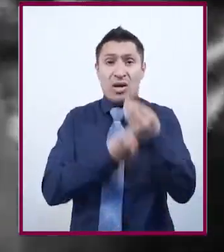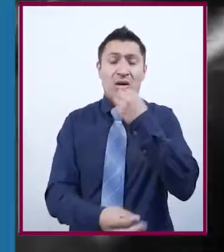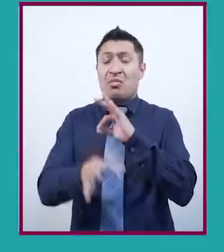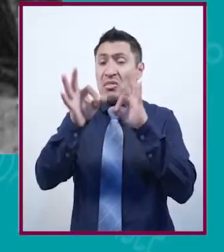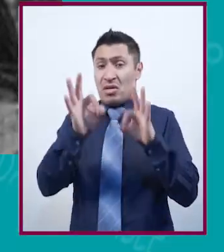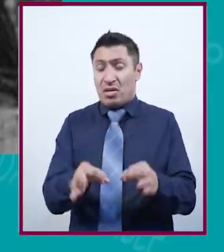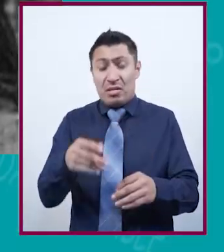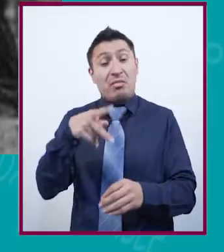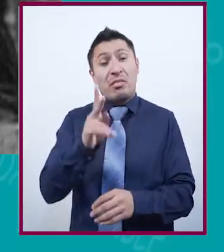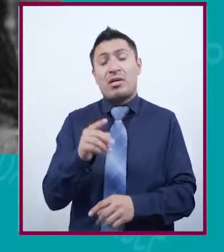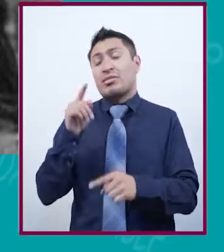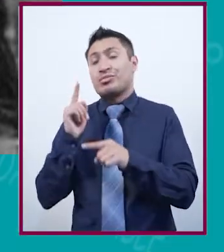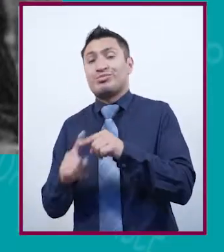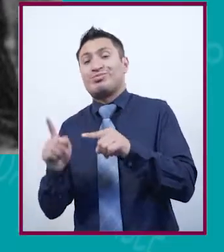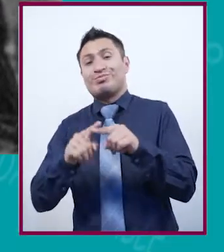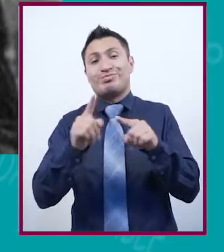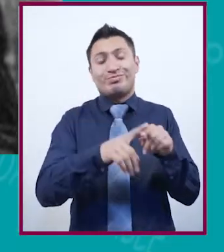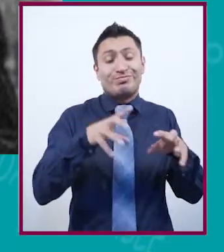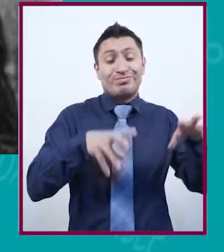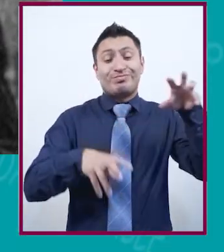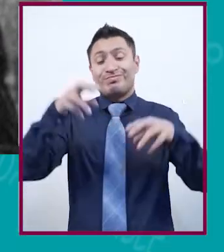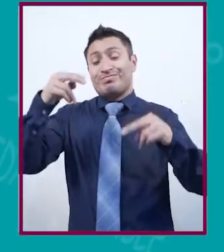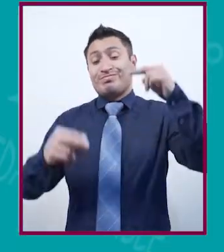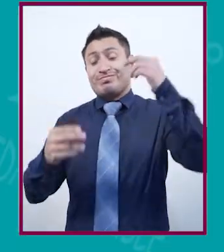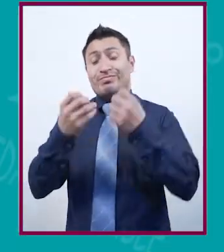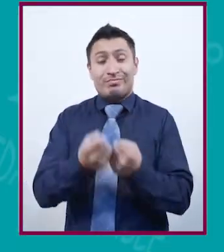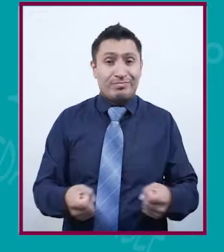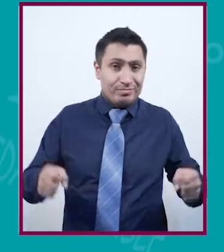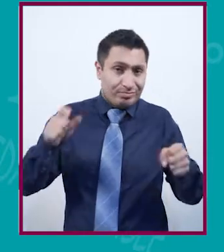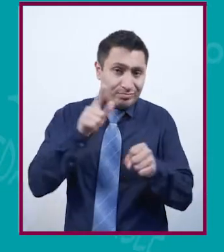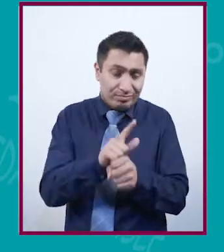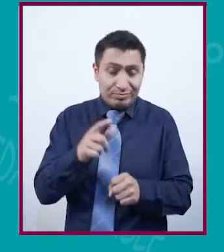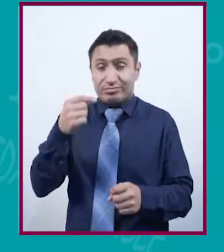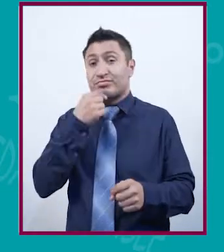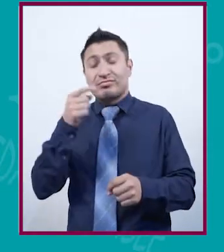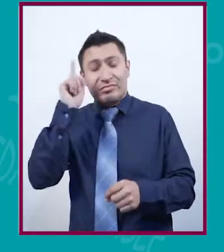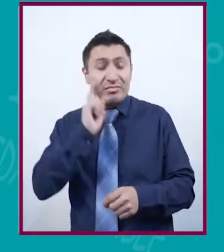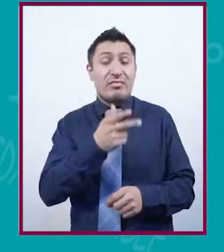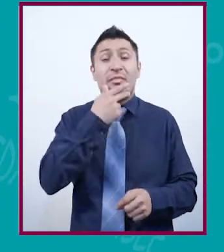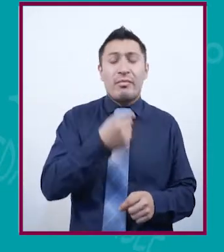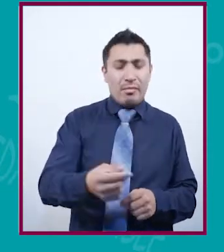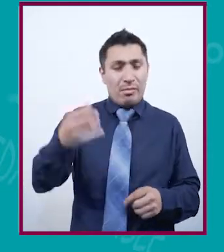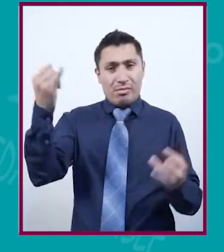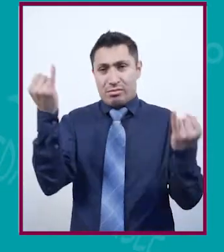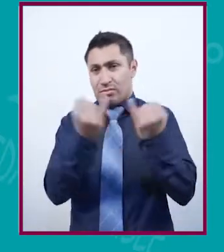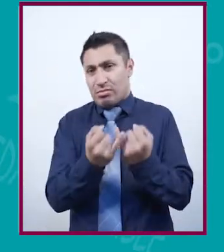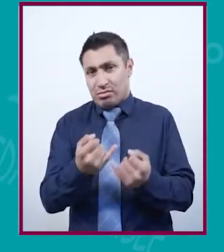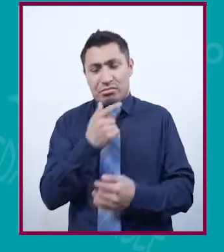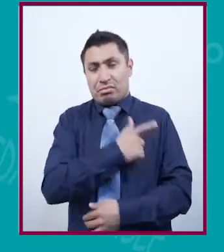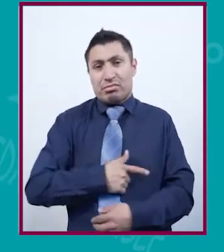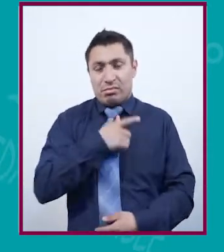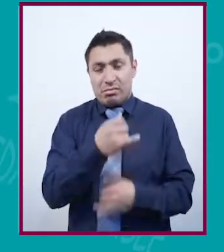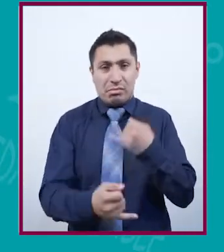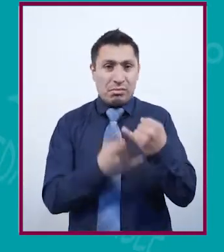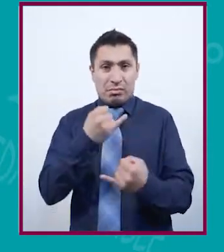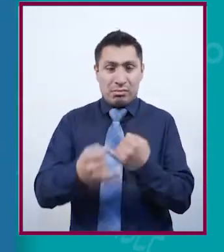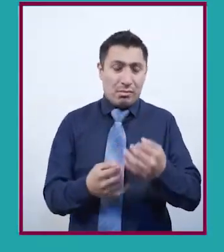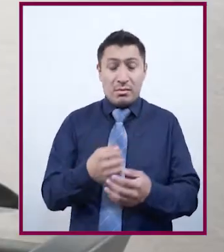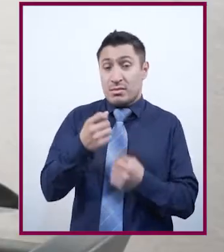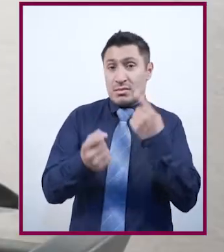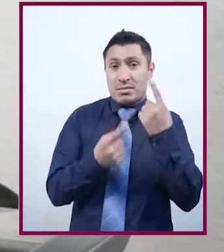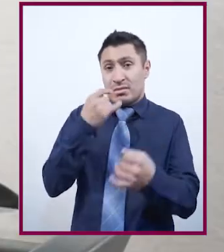y variada. Pese a las diferencias entre sus estratos sociales, niñas y niños coincidían en algo: el gusto por